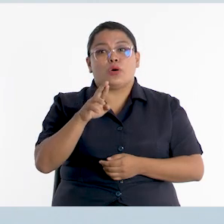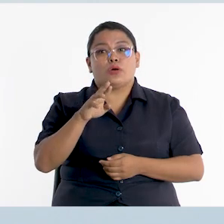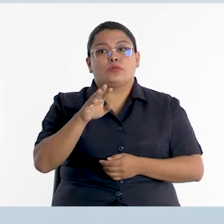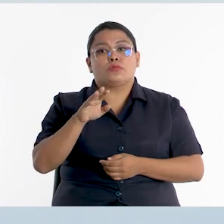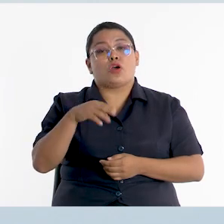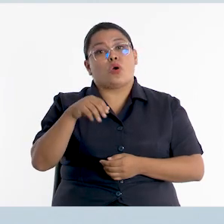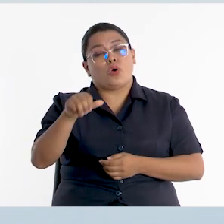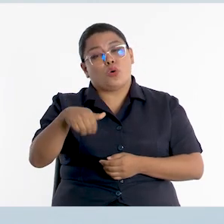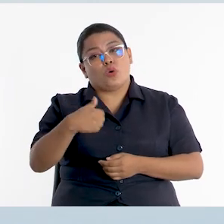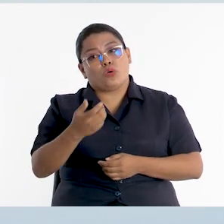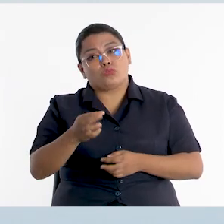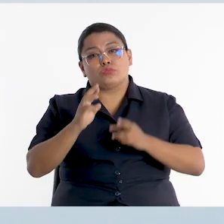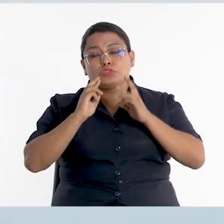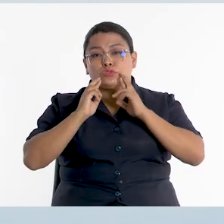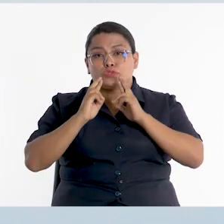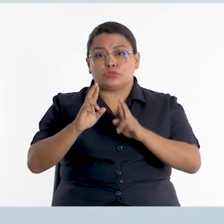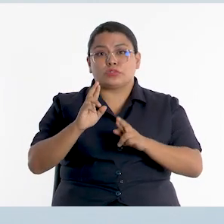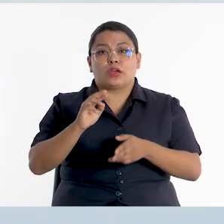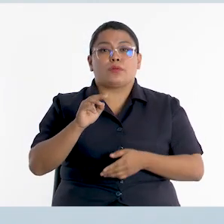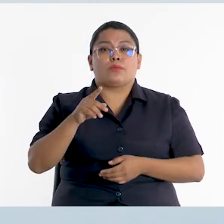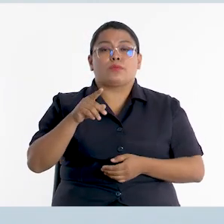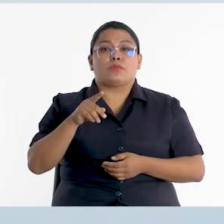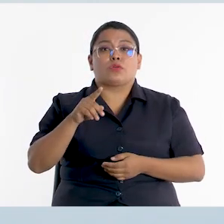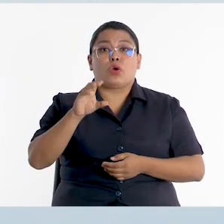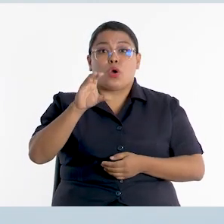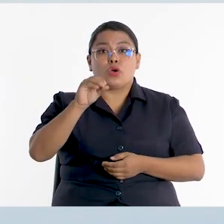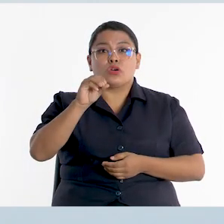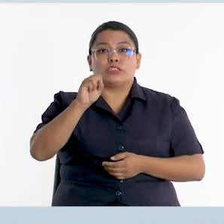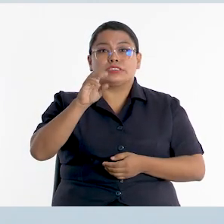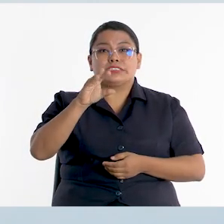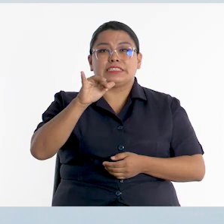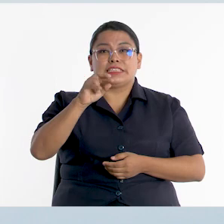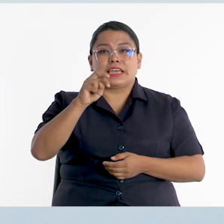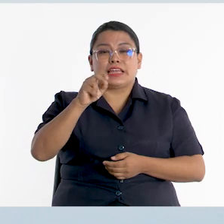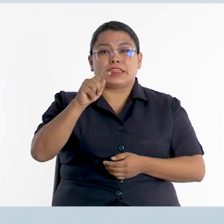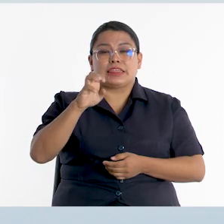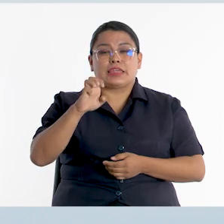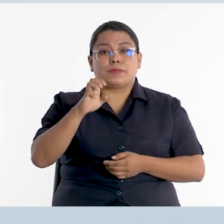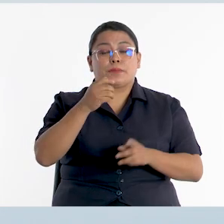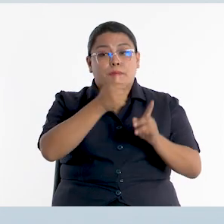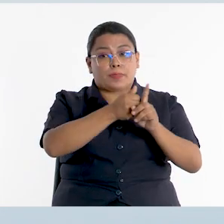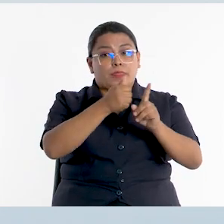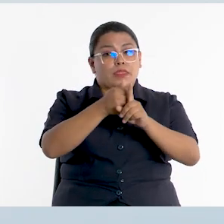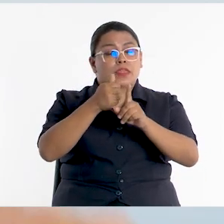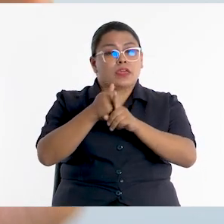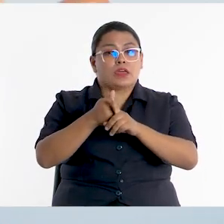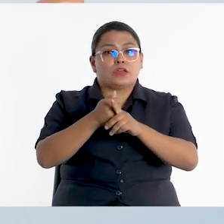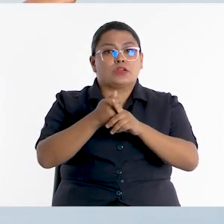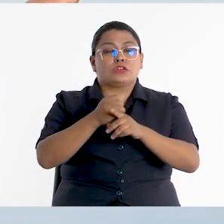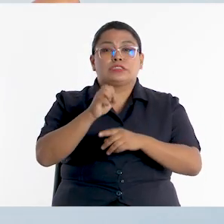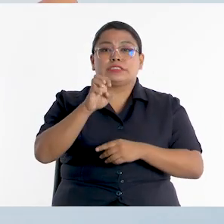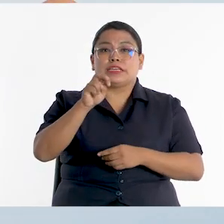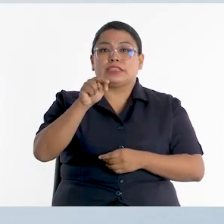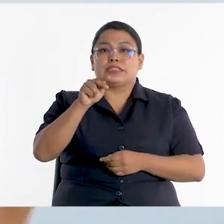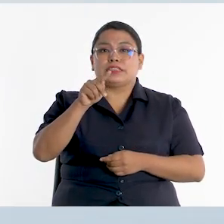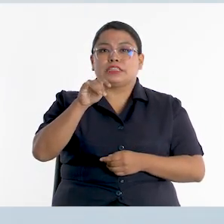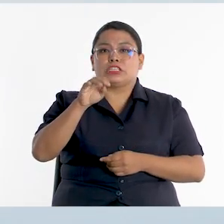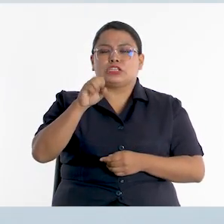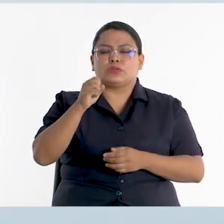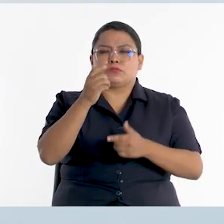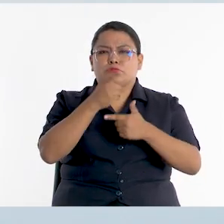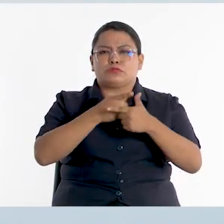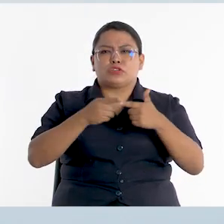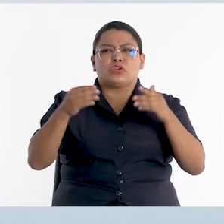divisor. Y al resultado se le llama cociente. Con cada uno de los sentidos de la